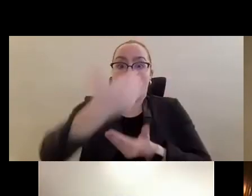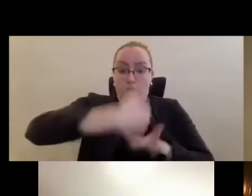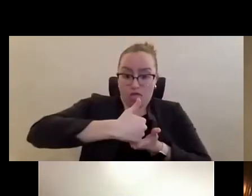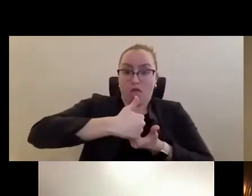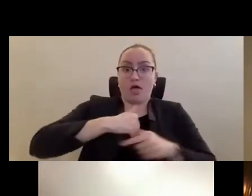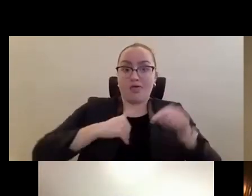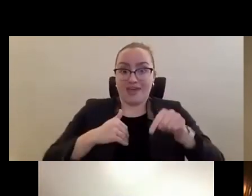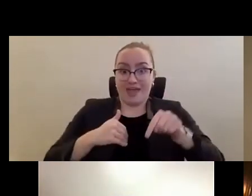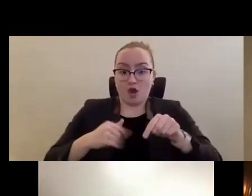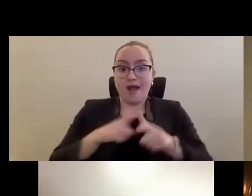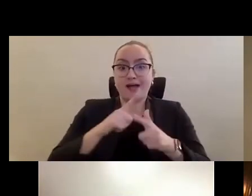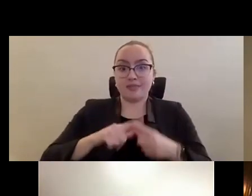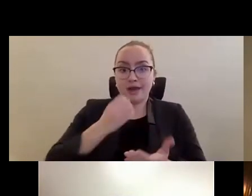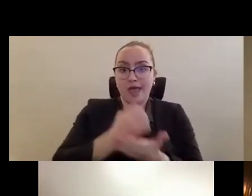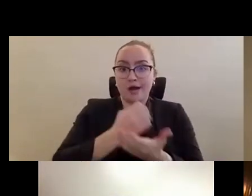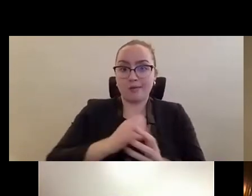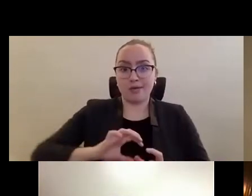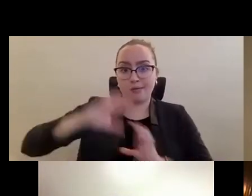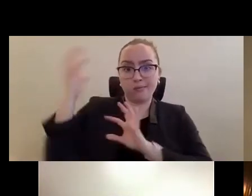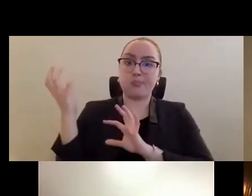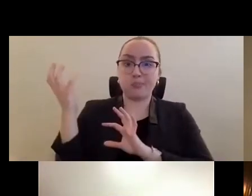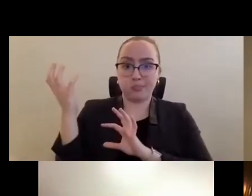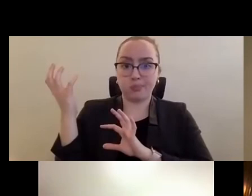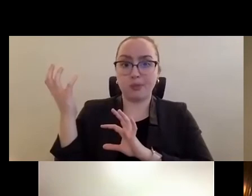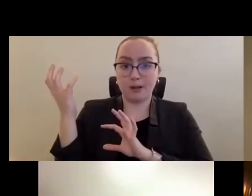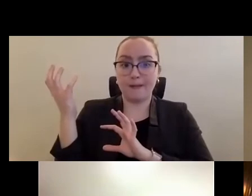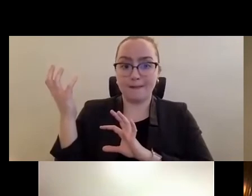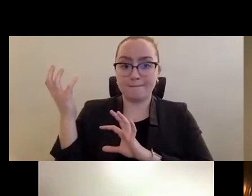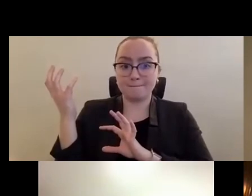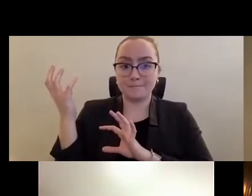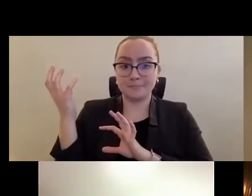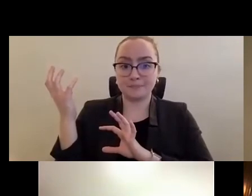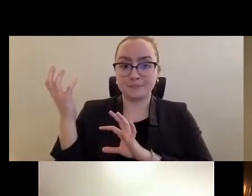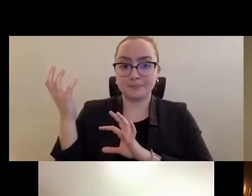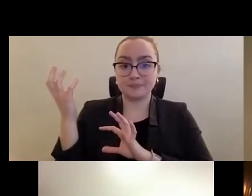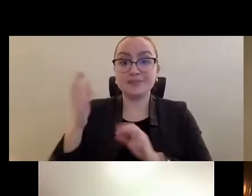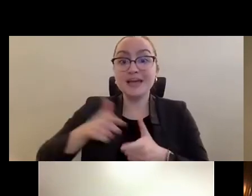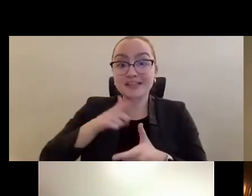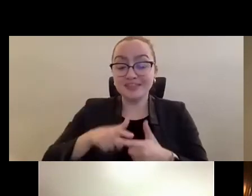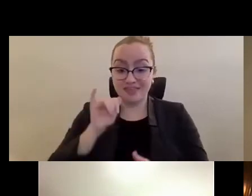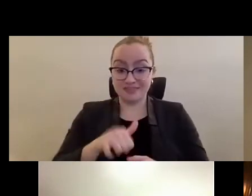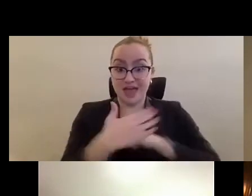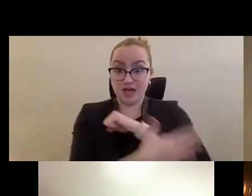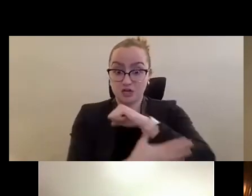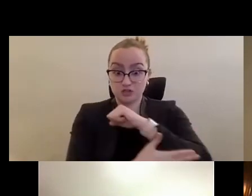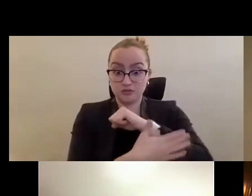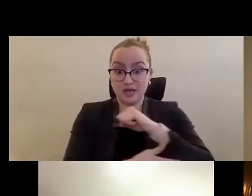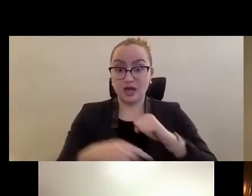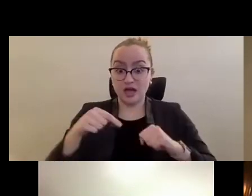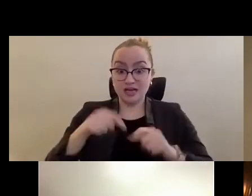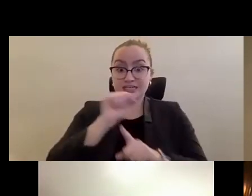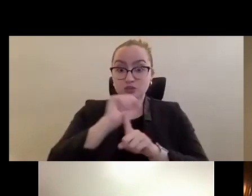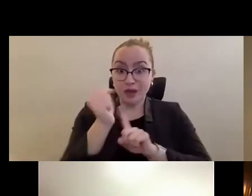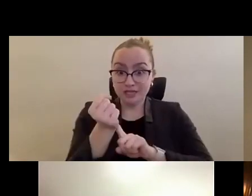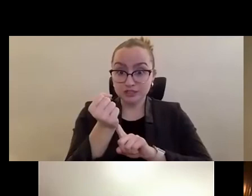donde hubo ya mucha violencia y mucha intervención de Estados Unidos, y después eso produce condiciones en ese país